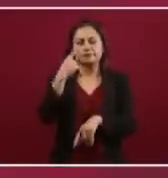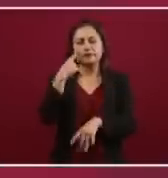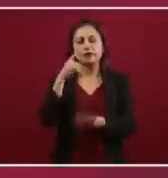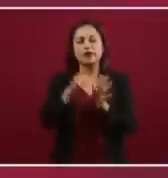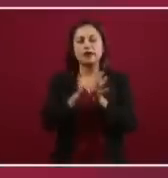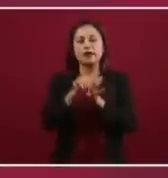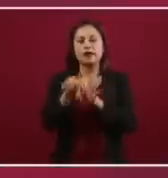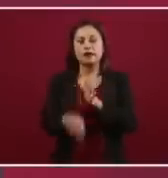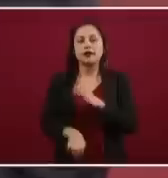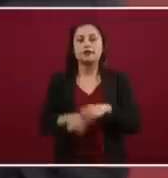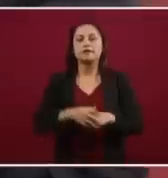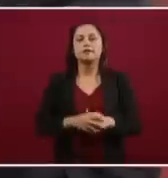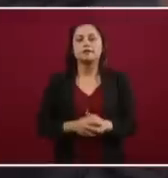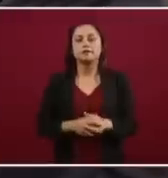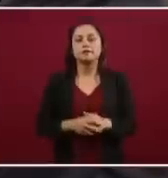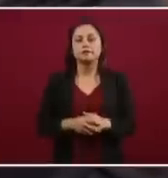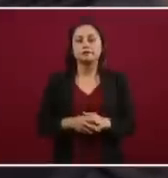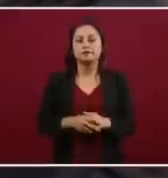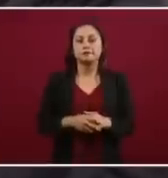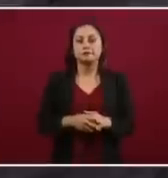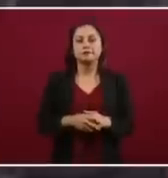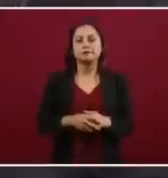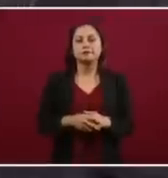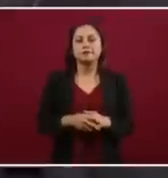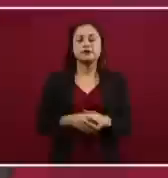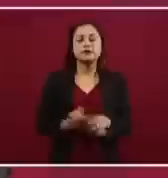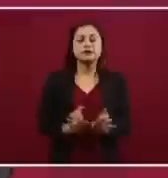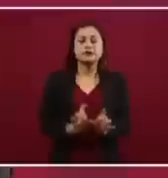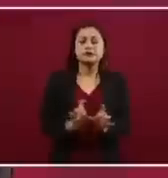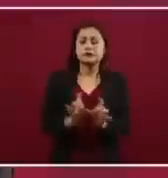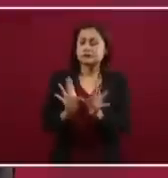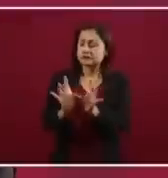en estos hechos difíciles